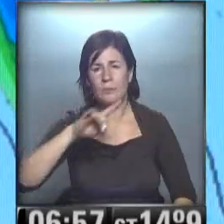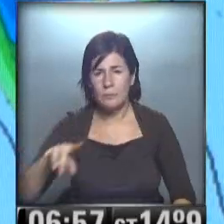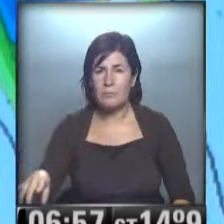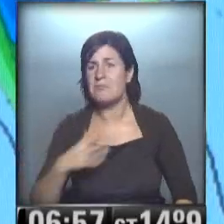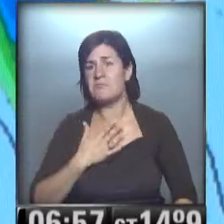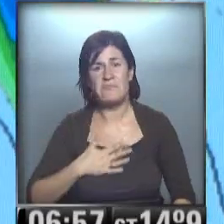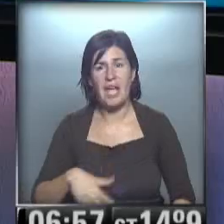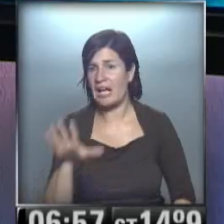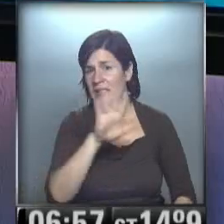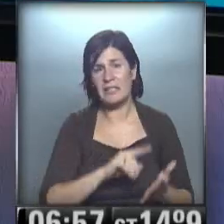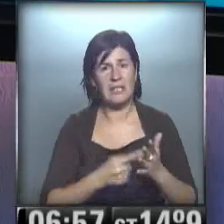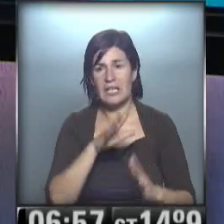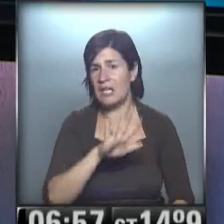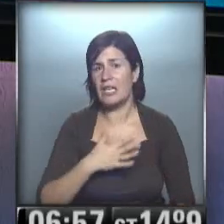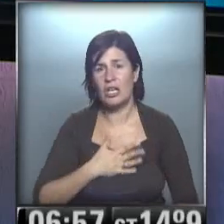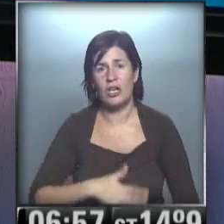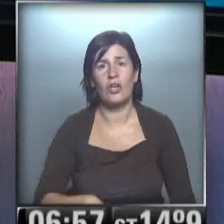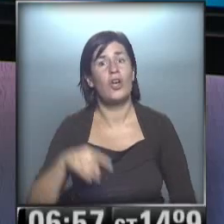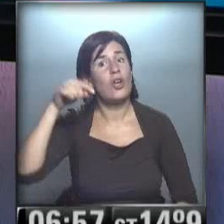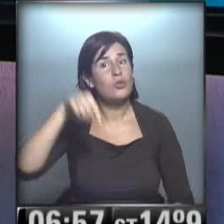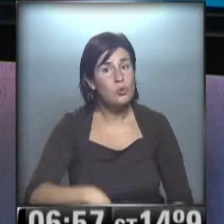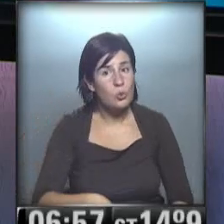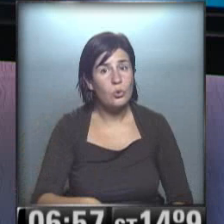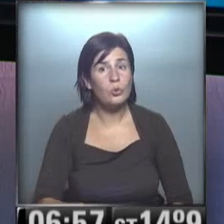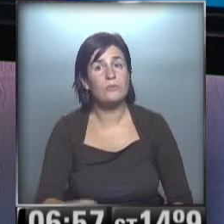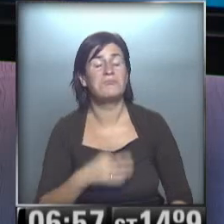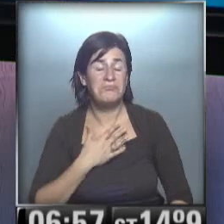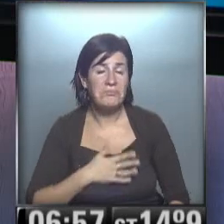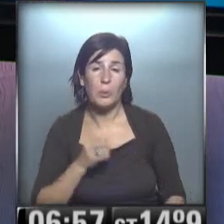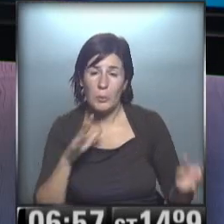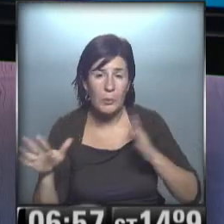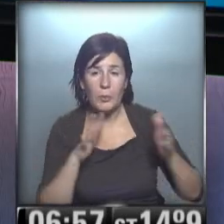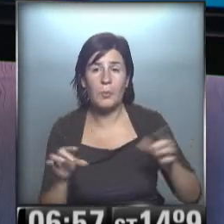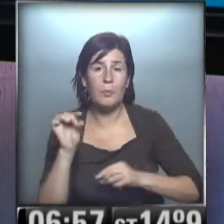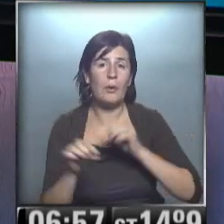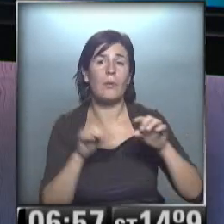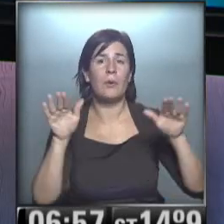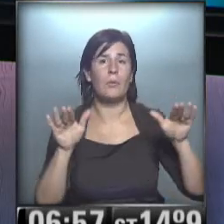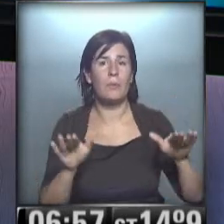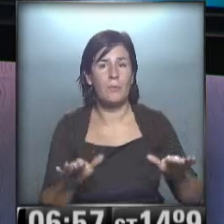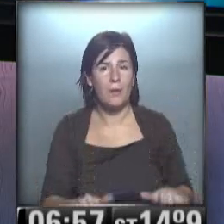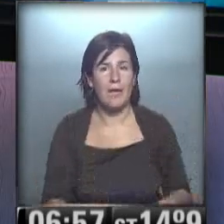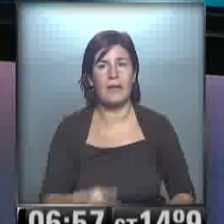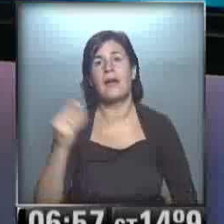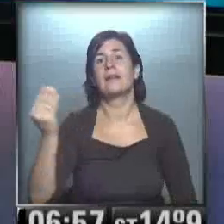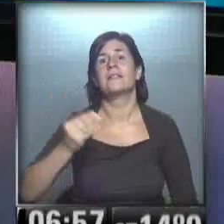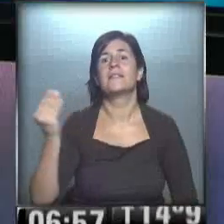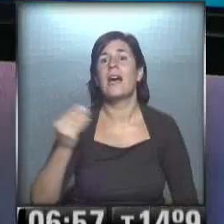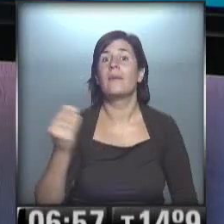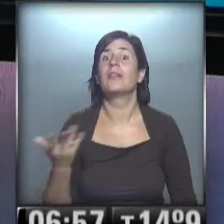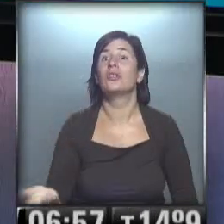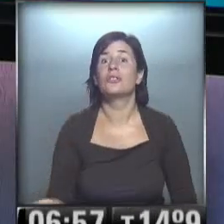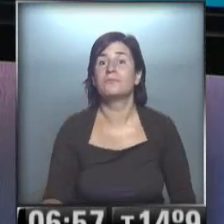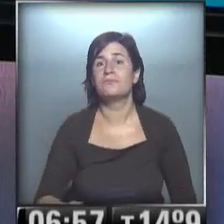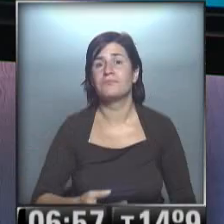otro anticiclonazo. Y en la Patagonia afloja el viento. Miércoles, jueves, viernes, sábado. ¿Qué pasa el